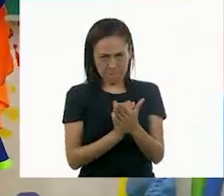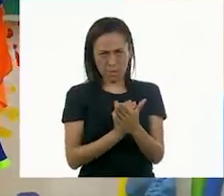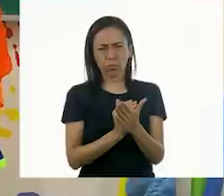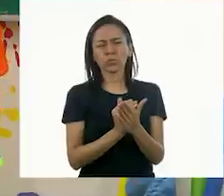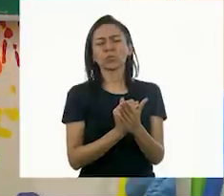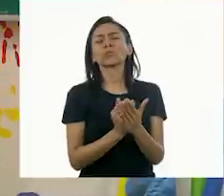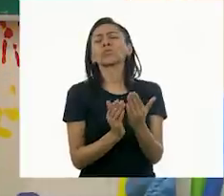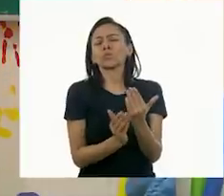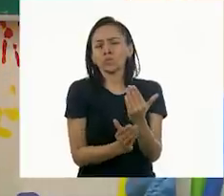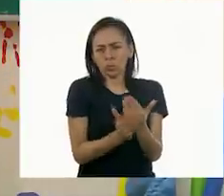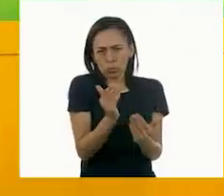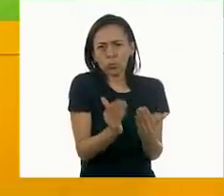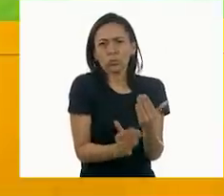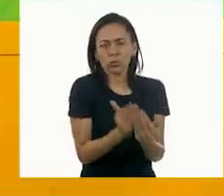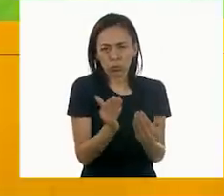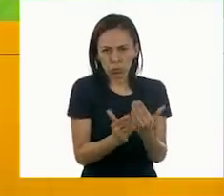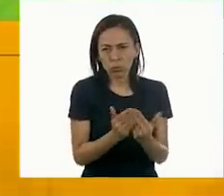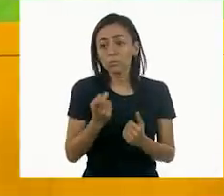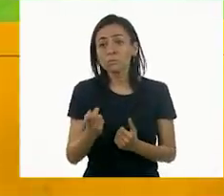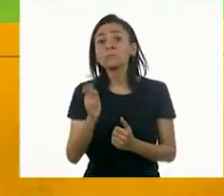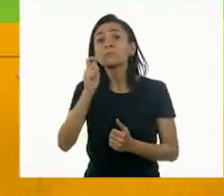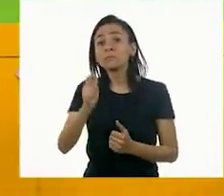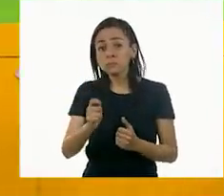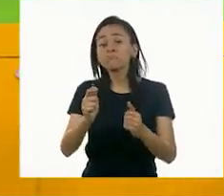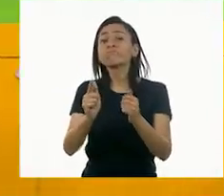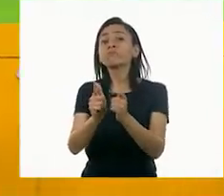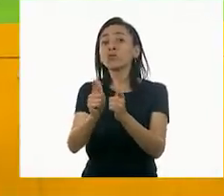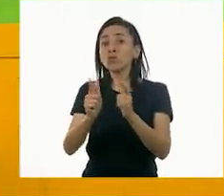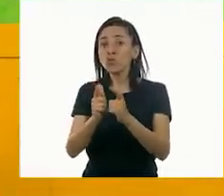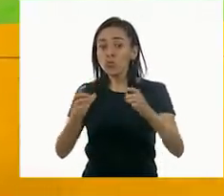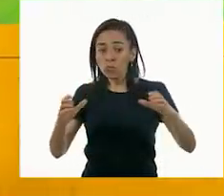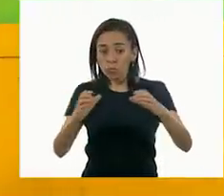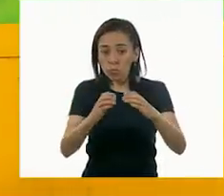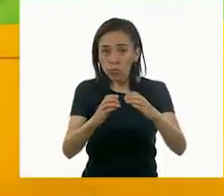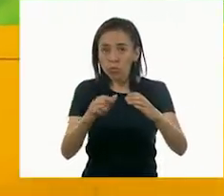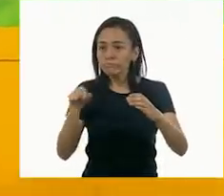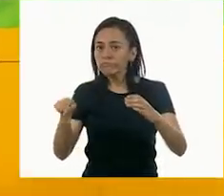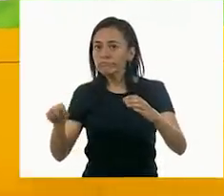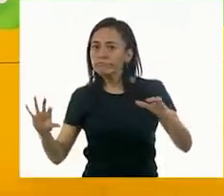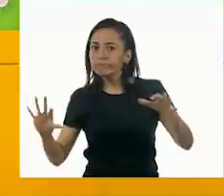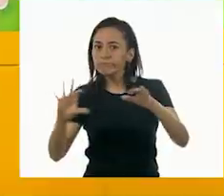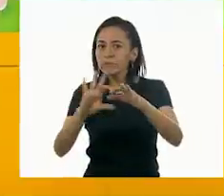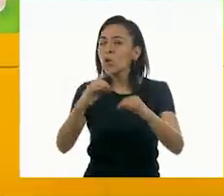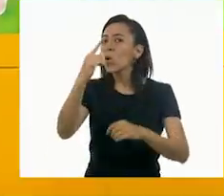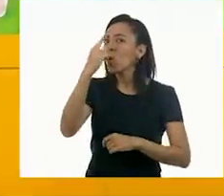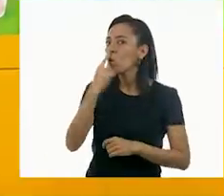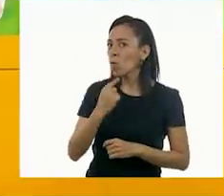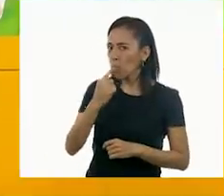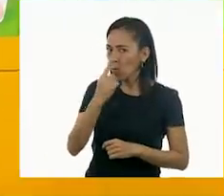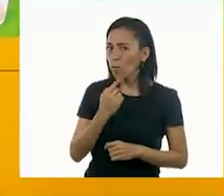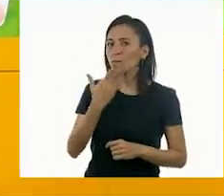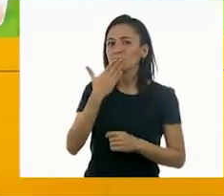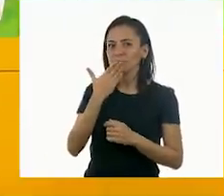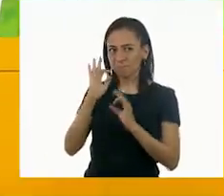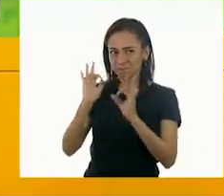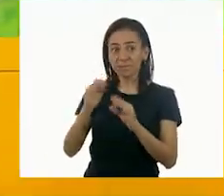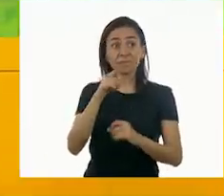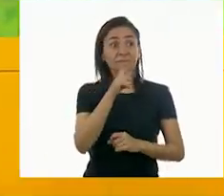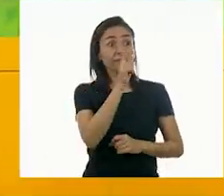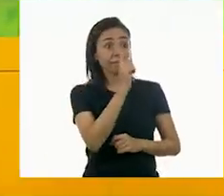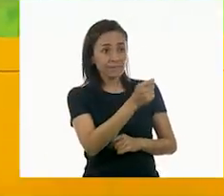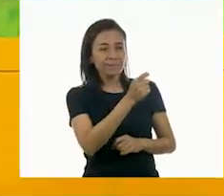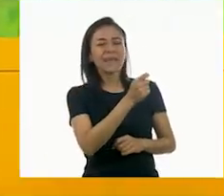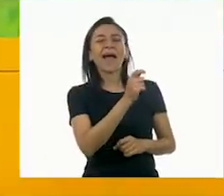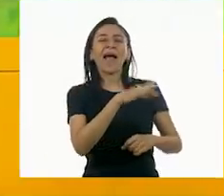va en el grupo rojo. También tenemos aquí carnes que provienen de